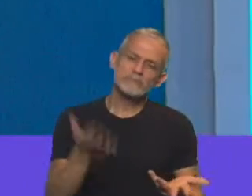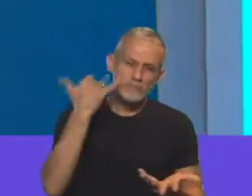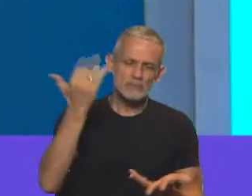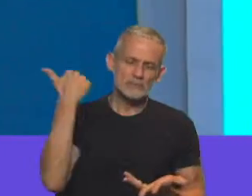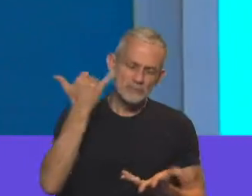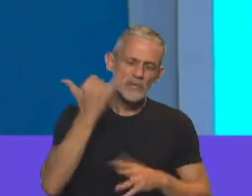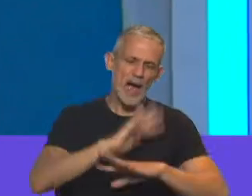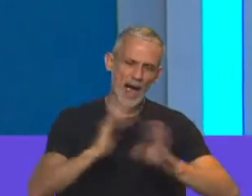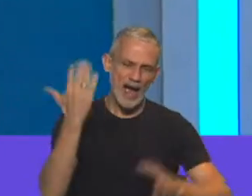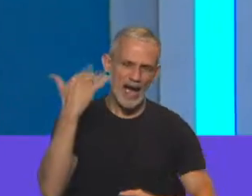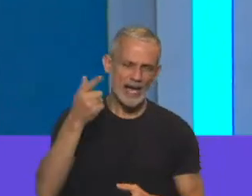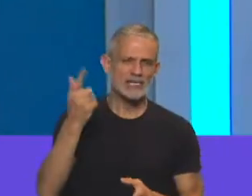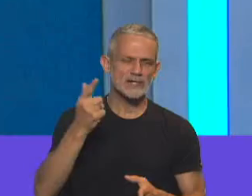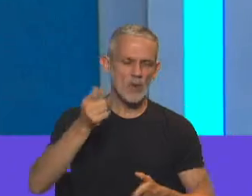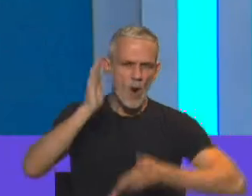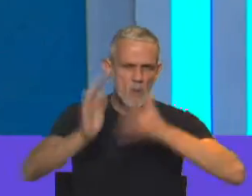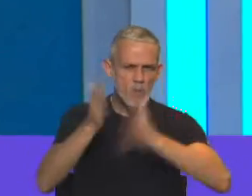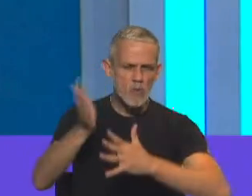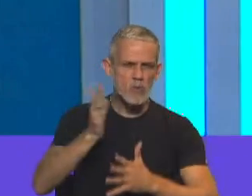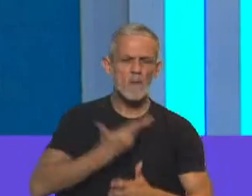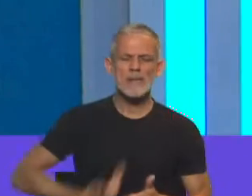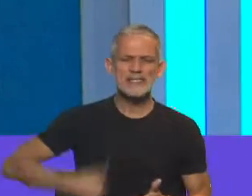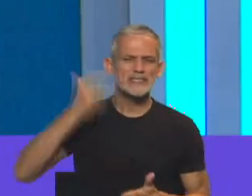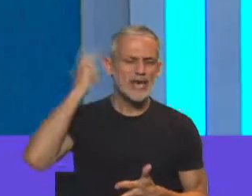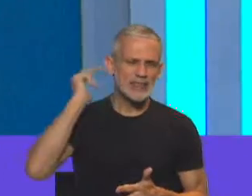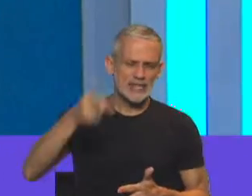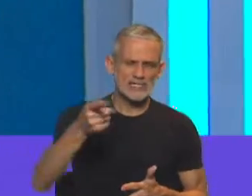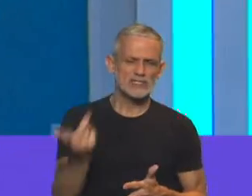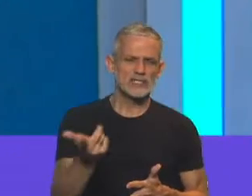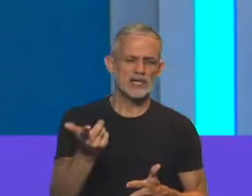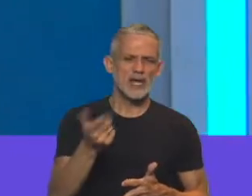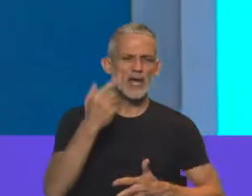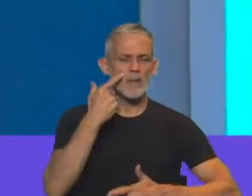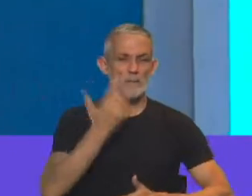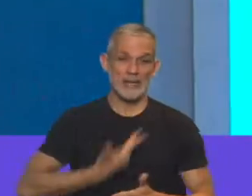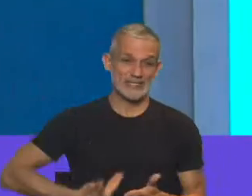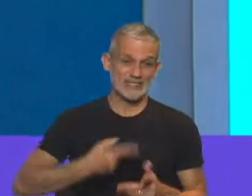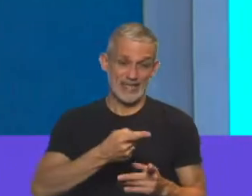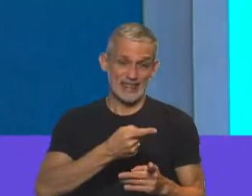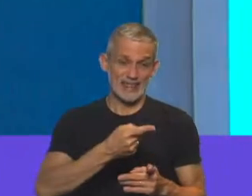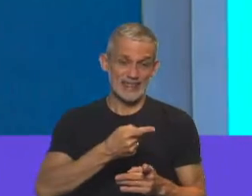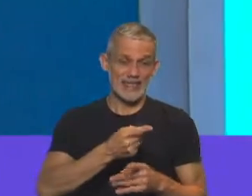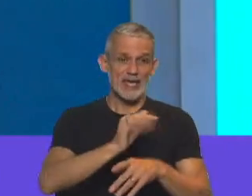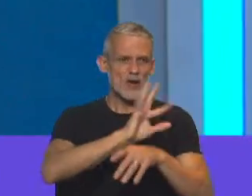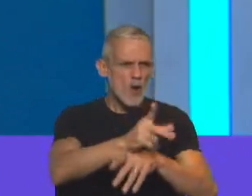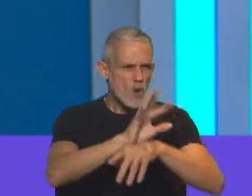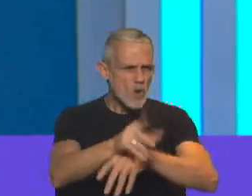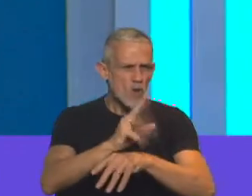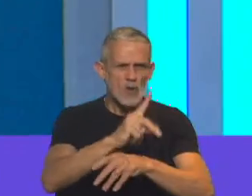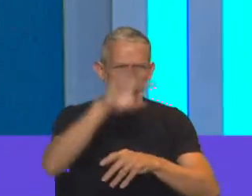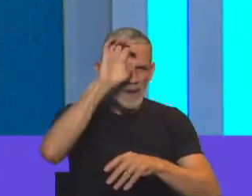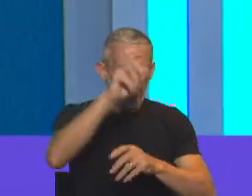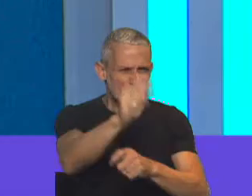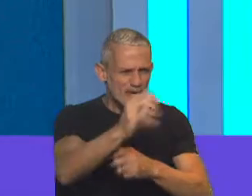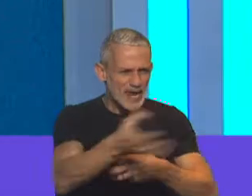cuentas en la violenta represión de piñera viniera por un lado el tipo te roba lo que le deja las mineras